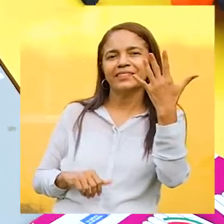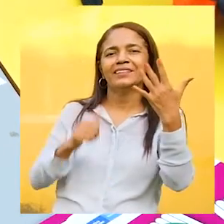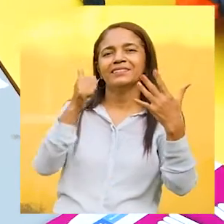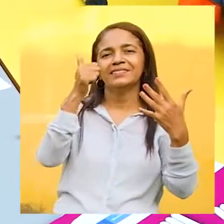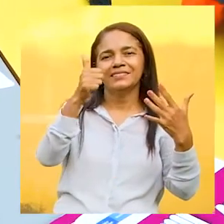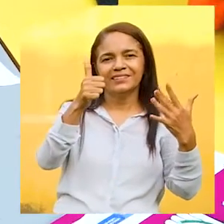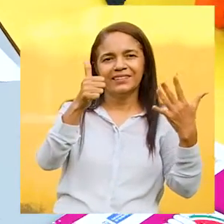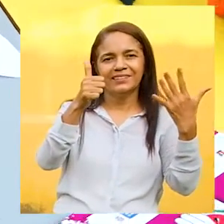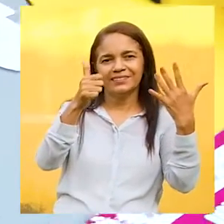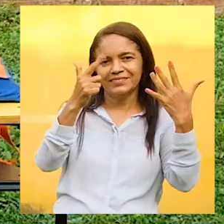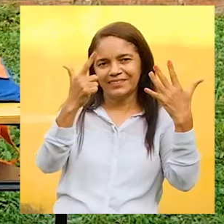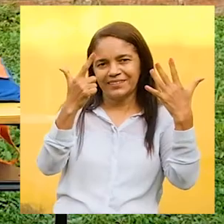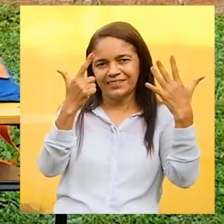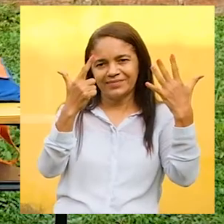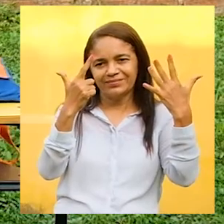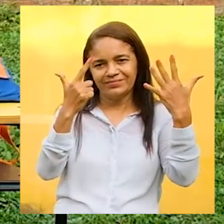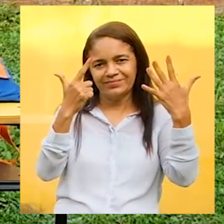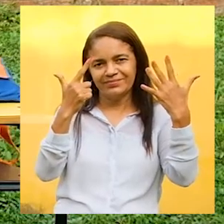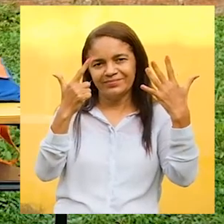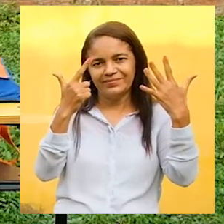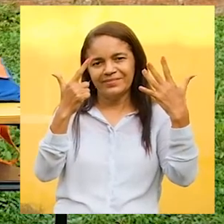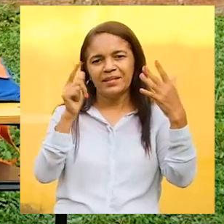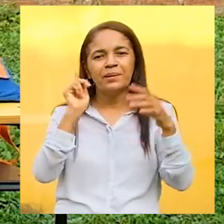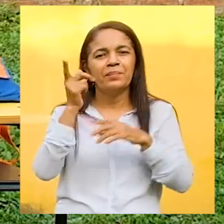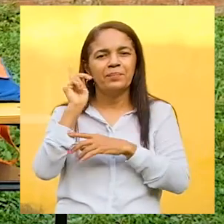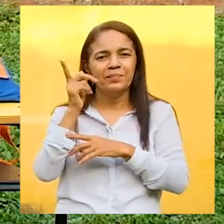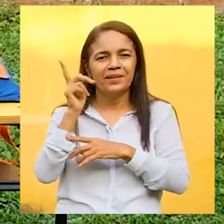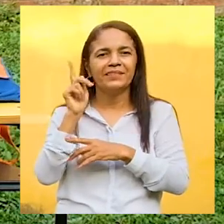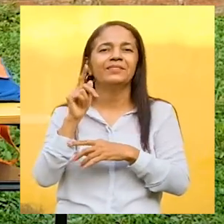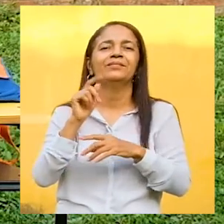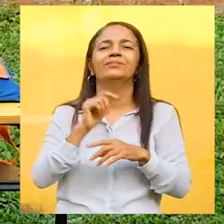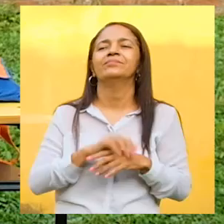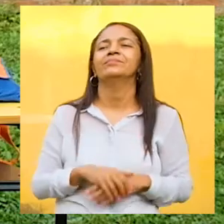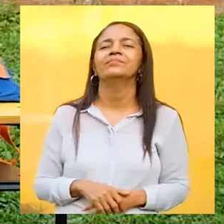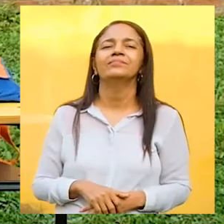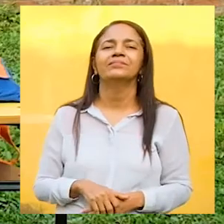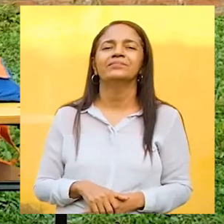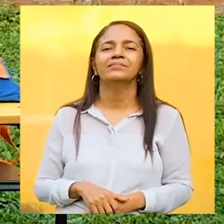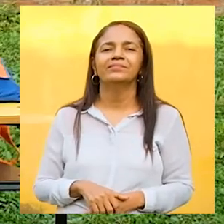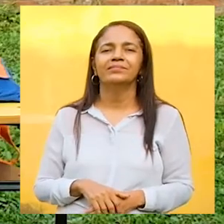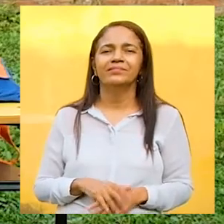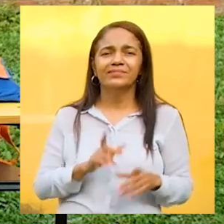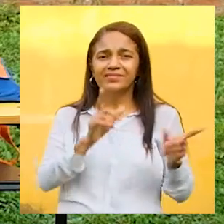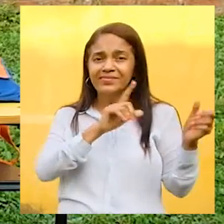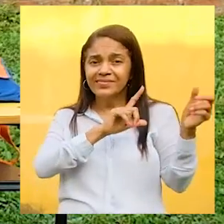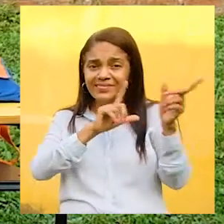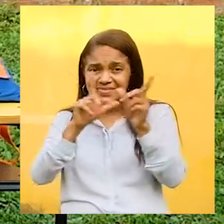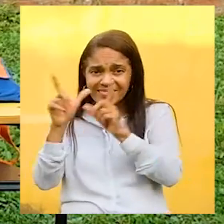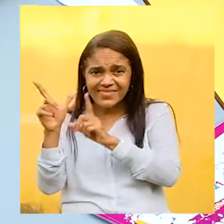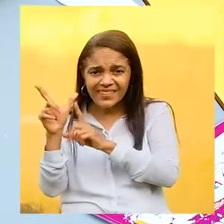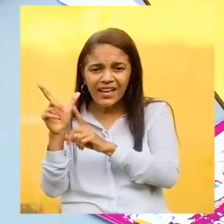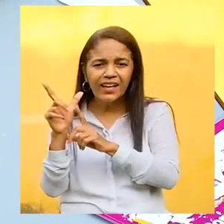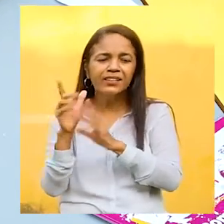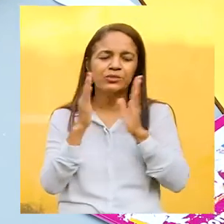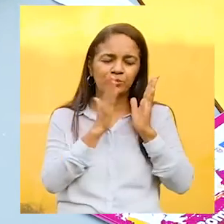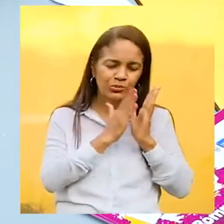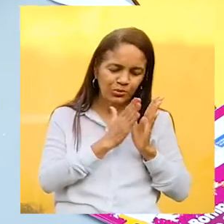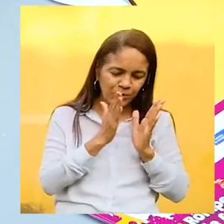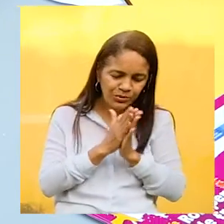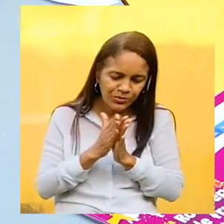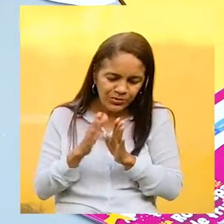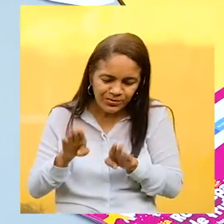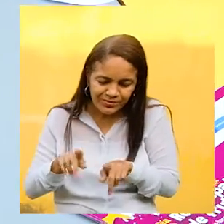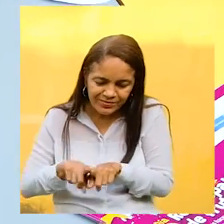5, 6 y 7 palitos para nuestra patilla. Una vez ya los tengamos todos